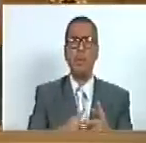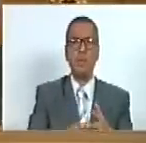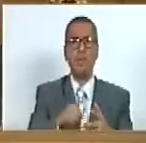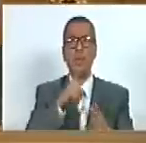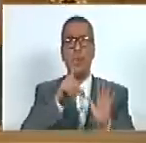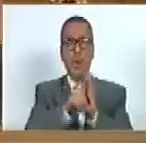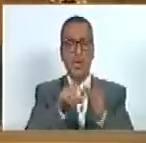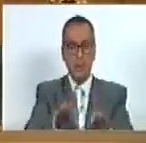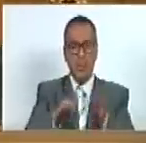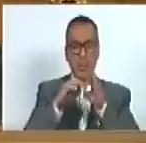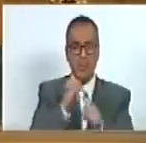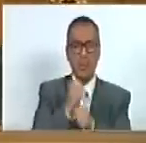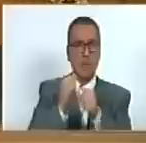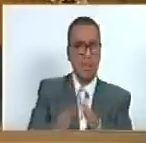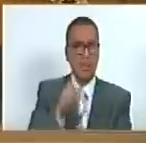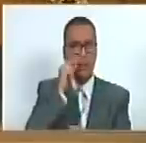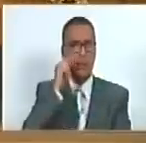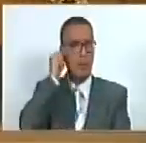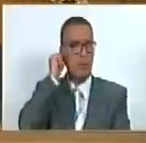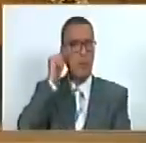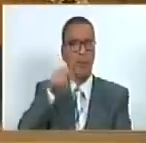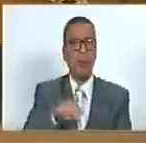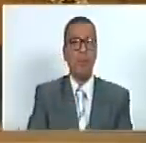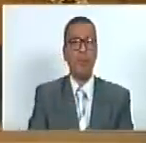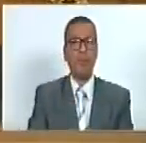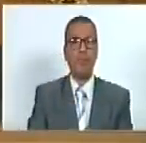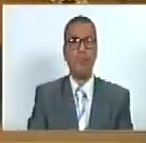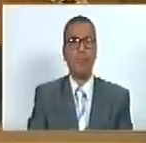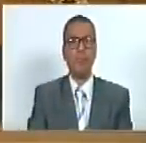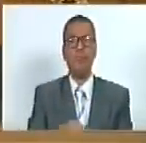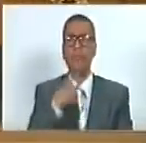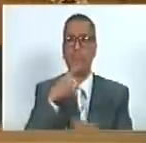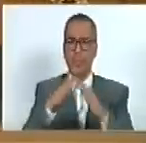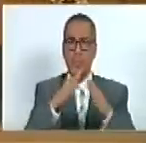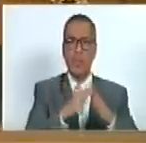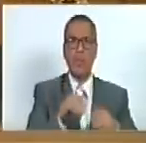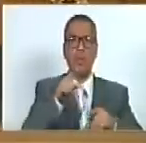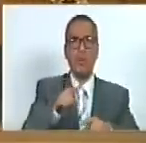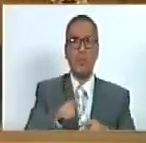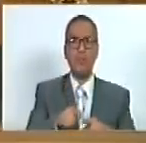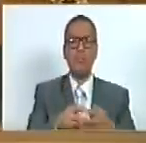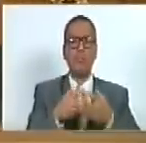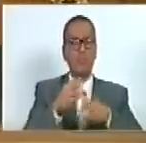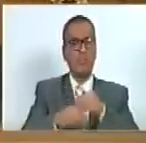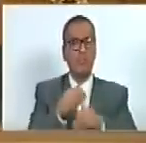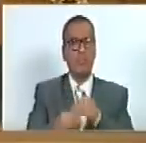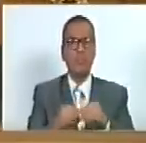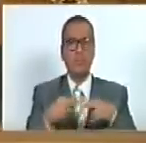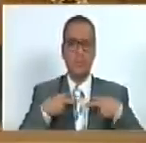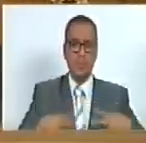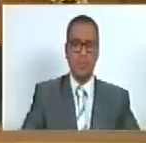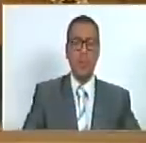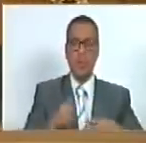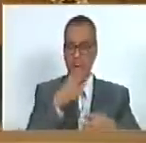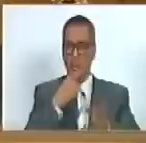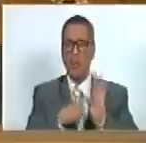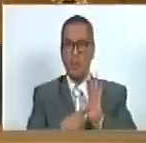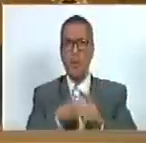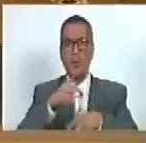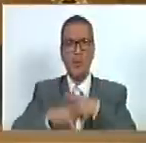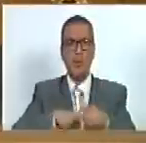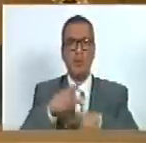Ley Especial de Trabajadores y Trabajadoras a Domicilio, en favor de generar una vida próspera y